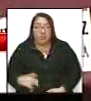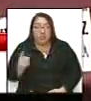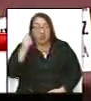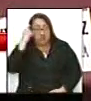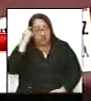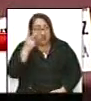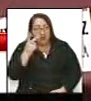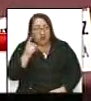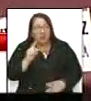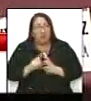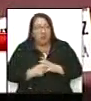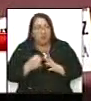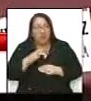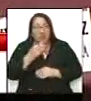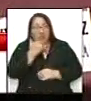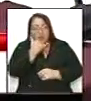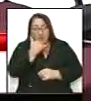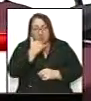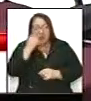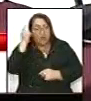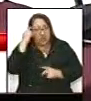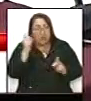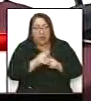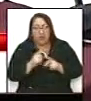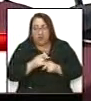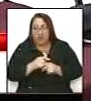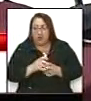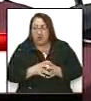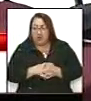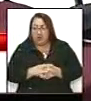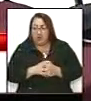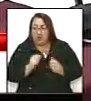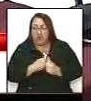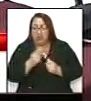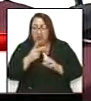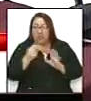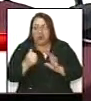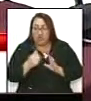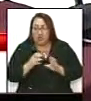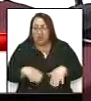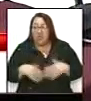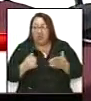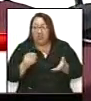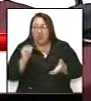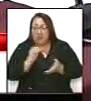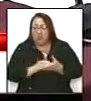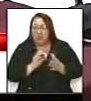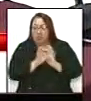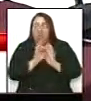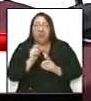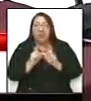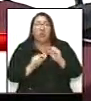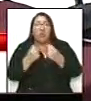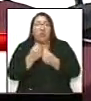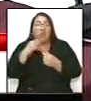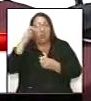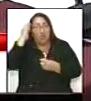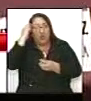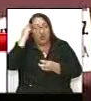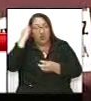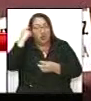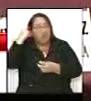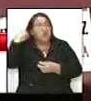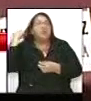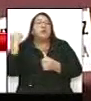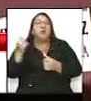es donde incurrimos en un error, o sea, pensando incluso eventualmente en el 26. Se podría establecer, por ejemplo, que los partidos políticos